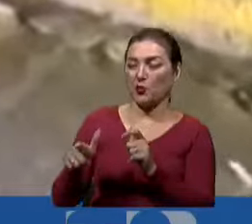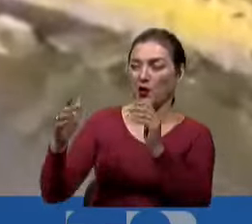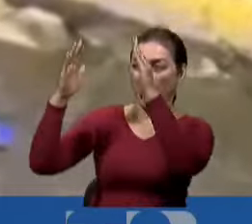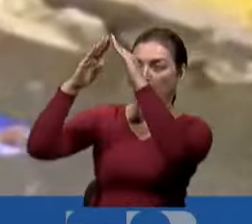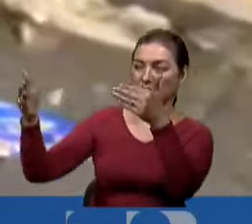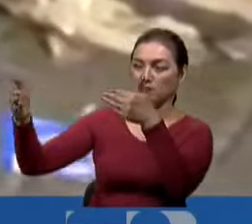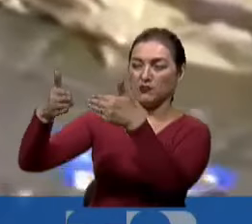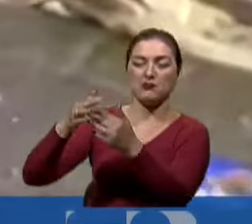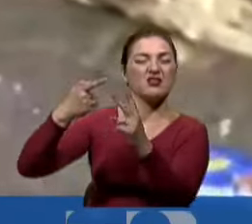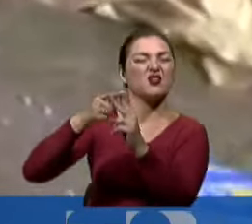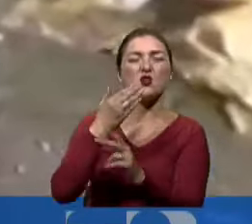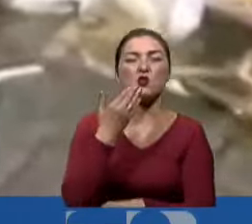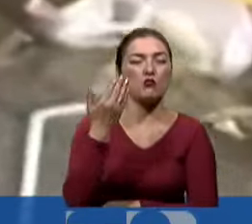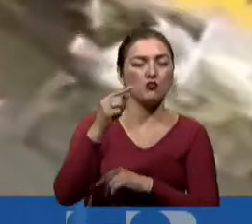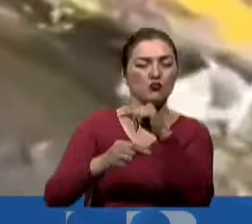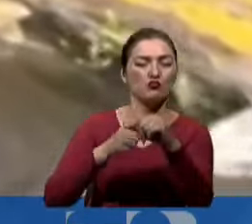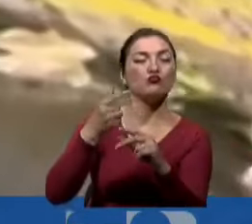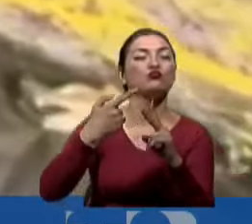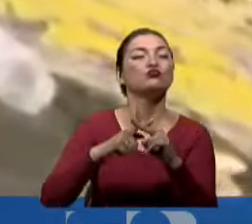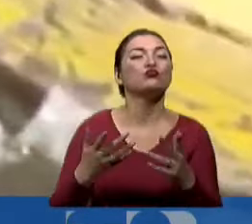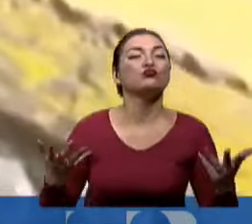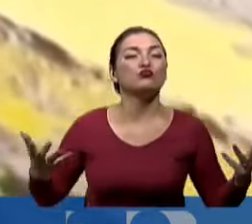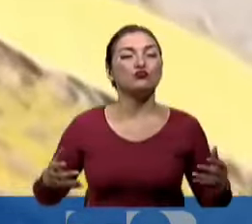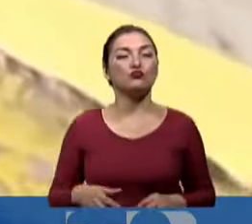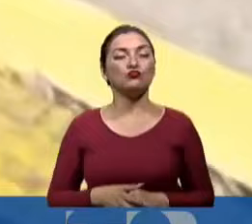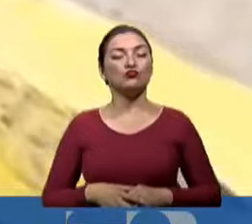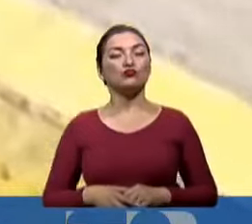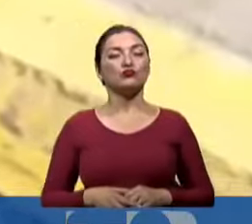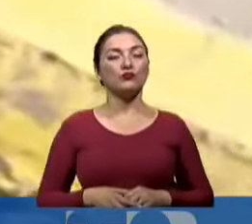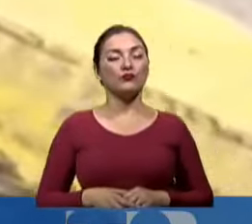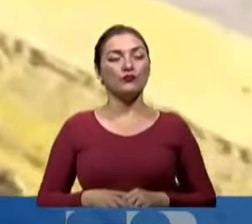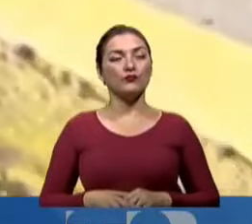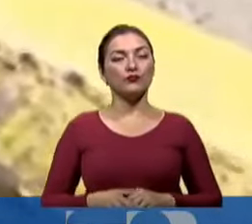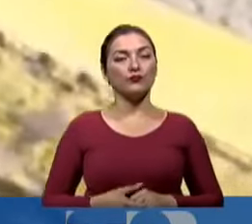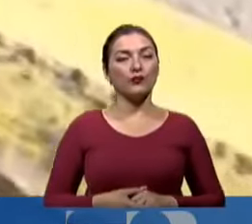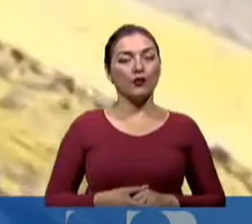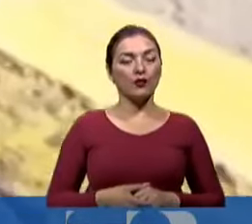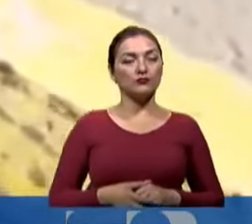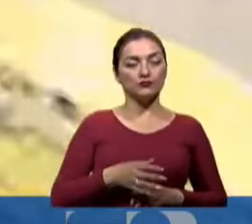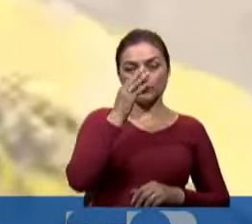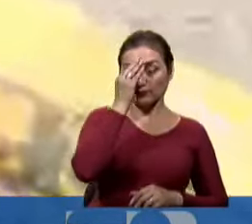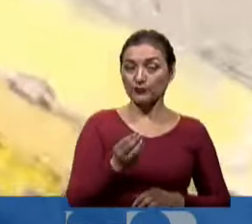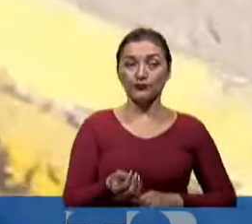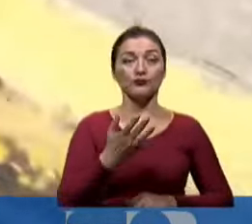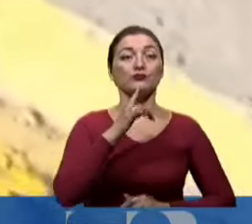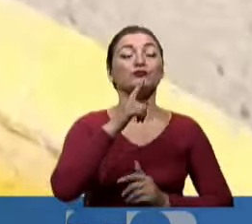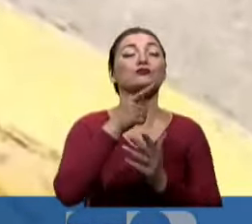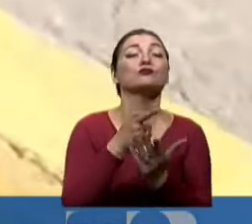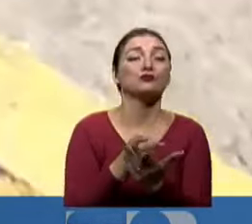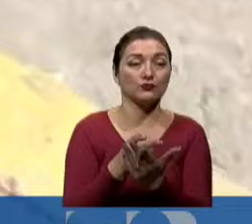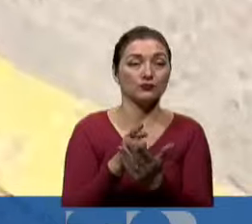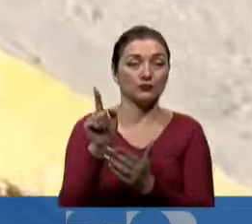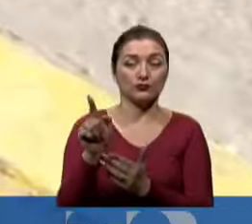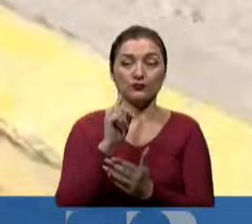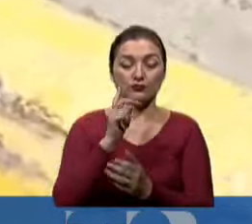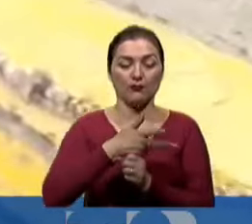agua. ¿Cómo inició? ¿Inició de a poco? ¿Empezó la cantidad de agua también a aumentar? Véngase por aquí. Buenos días, gracias por venir a